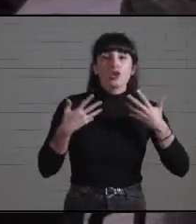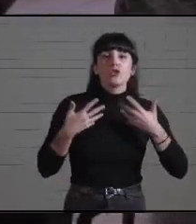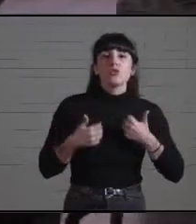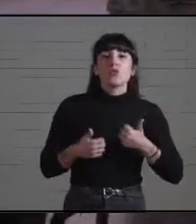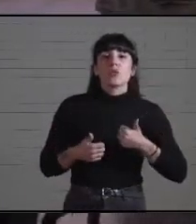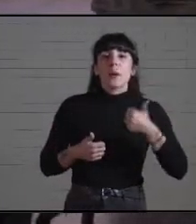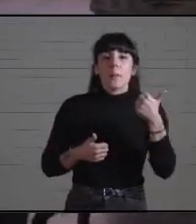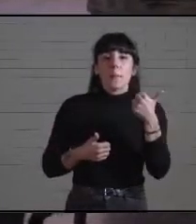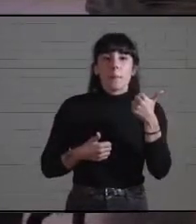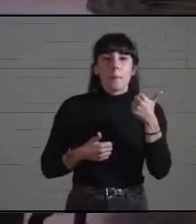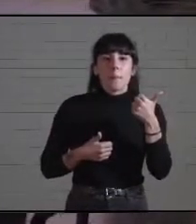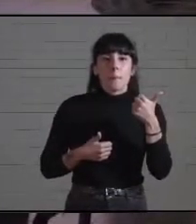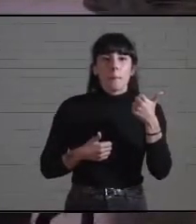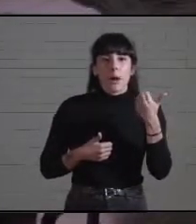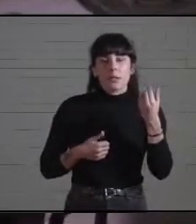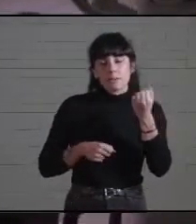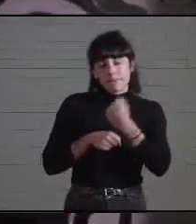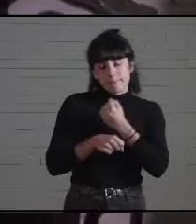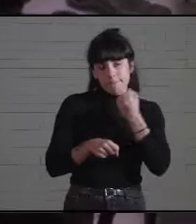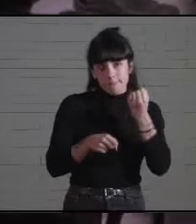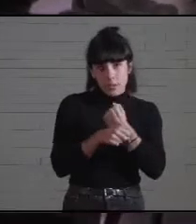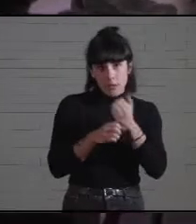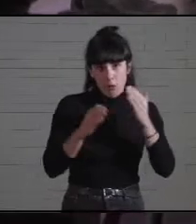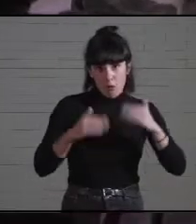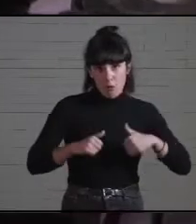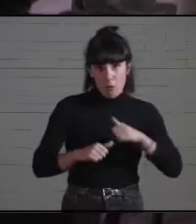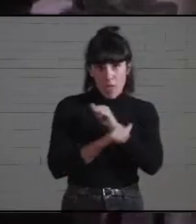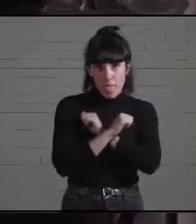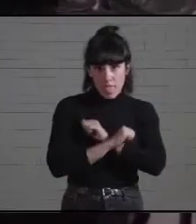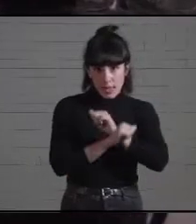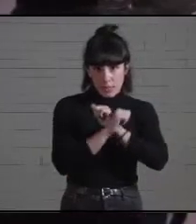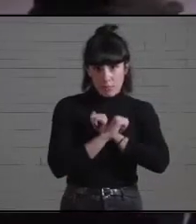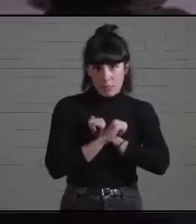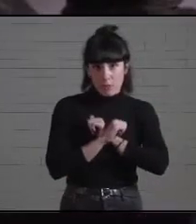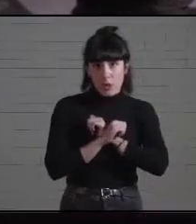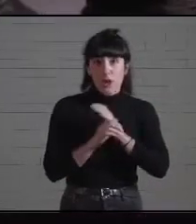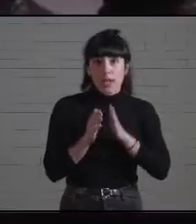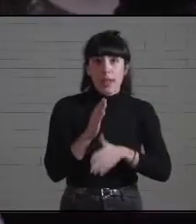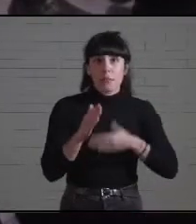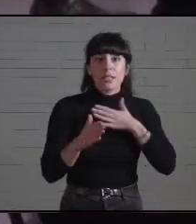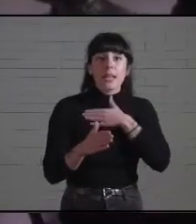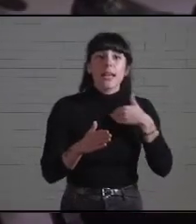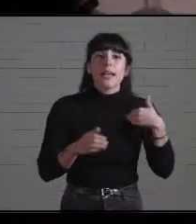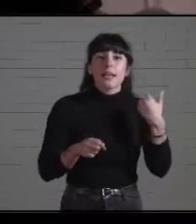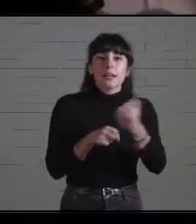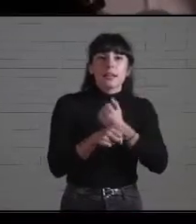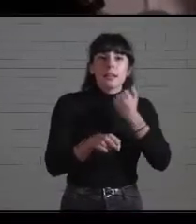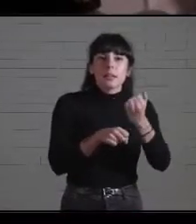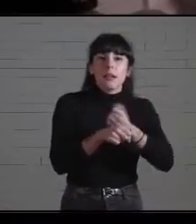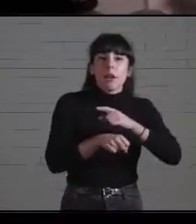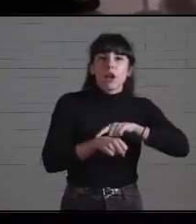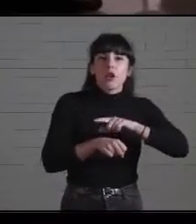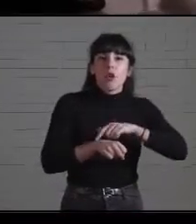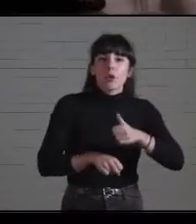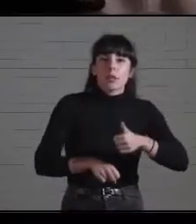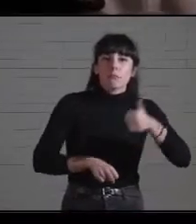mayores el desempleo, la caída de las horas de trabajo, y además desean trabajar más horas.